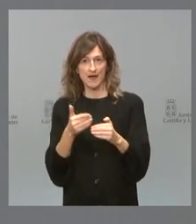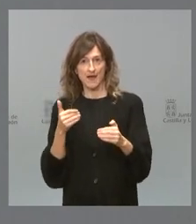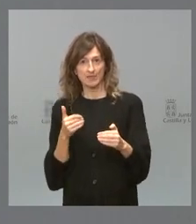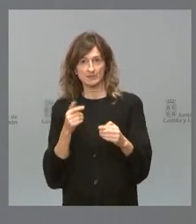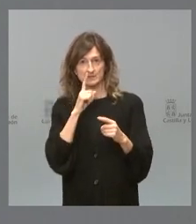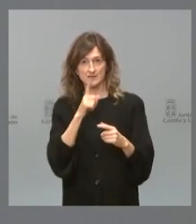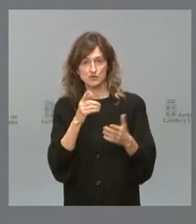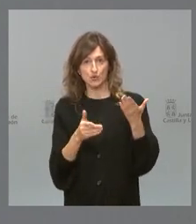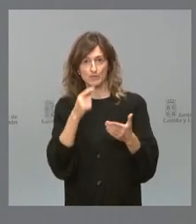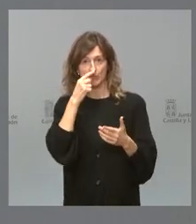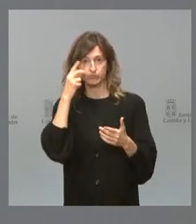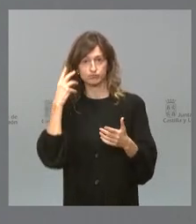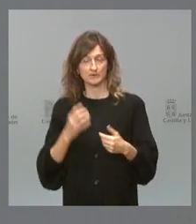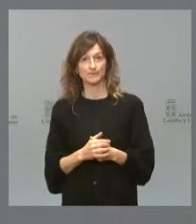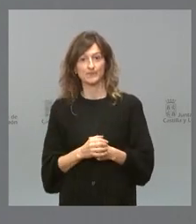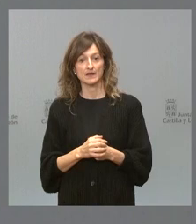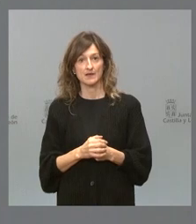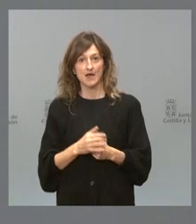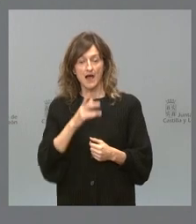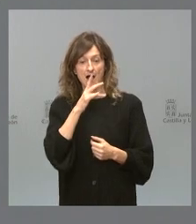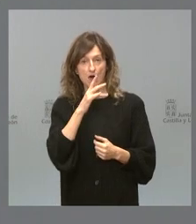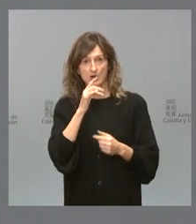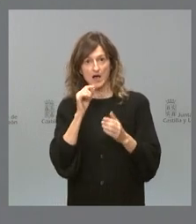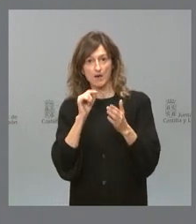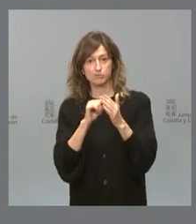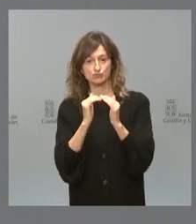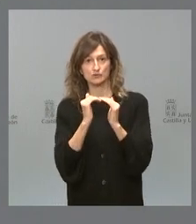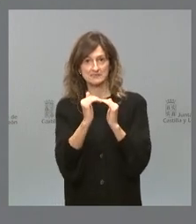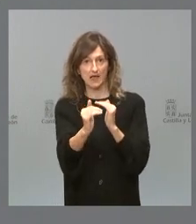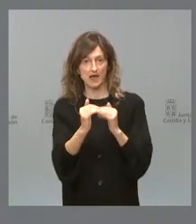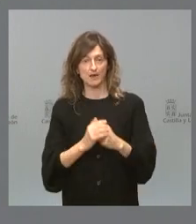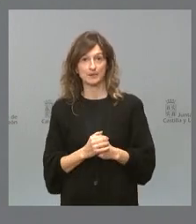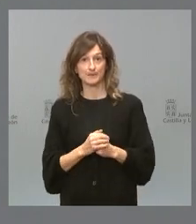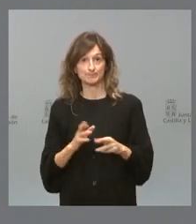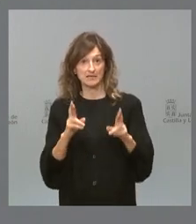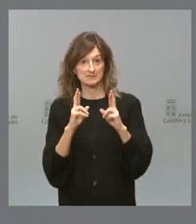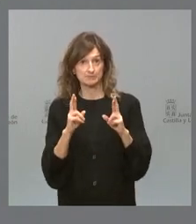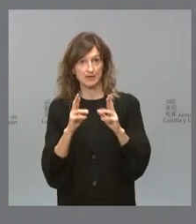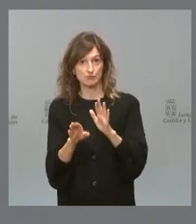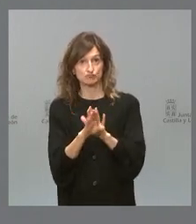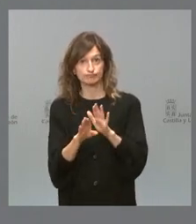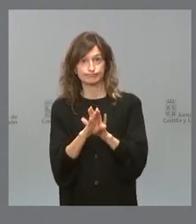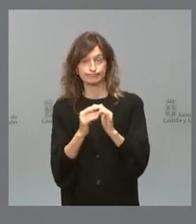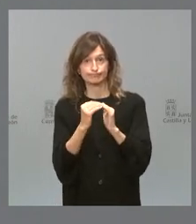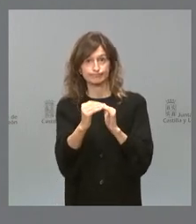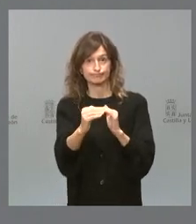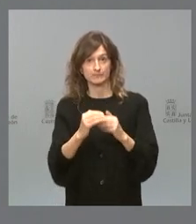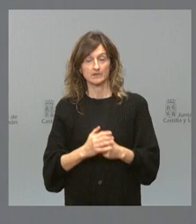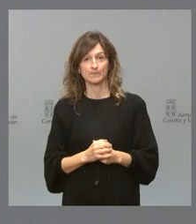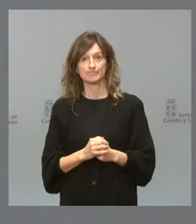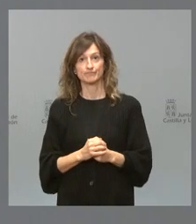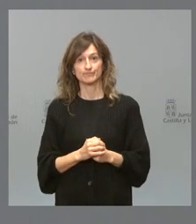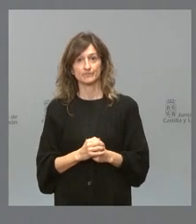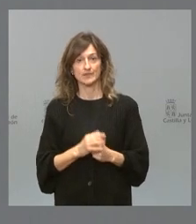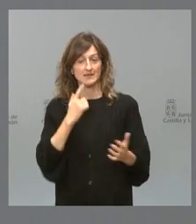con relación a otros años pues ha llegado a un punto de estabilización que esperemos que pueda reducirse en el futuro Es verdad que